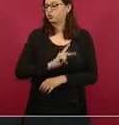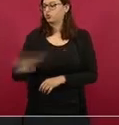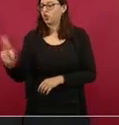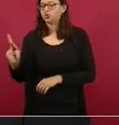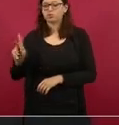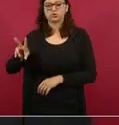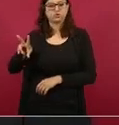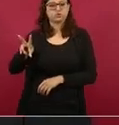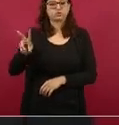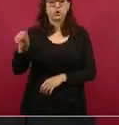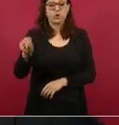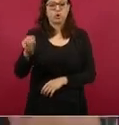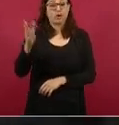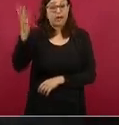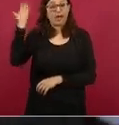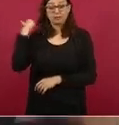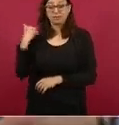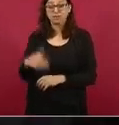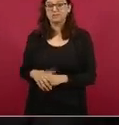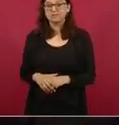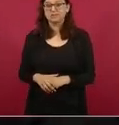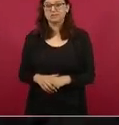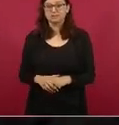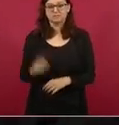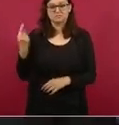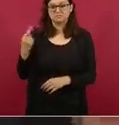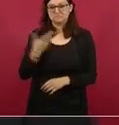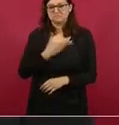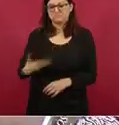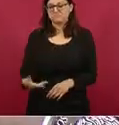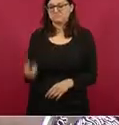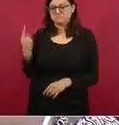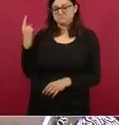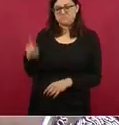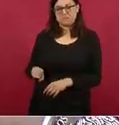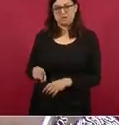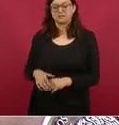Todos. No. Ahora hay libertades.